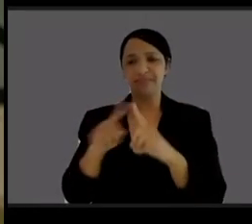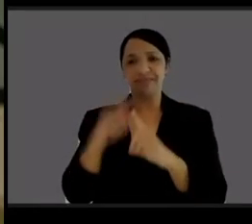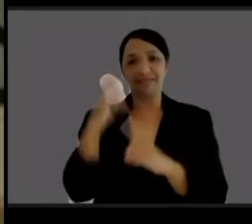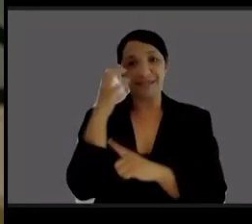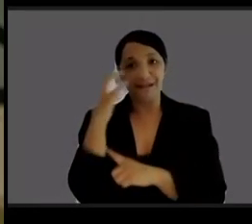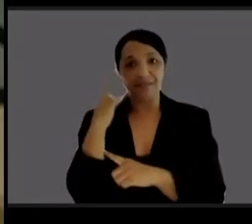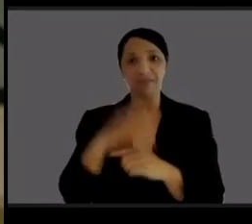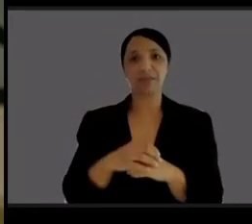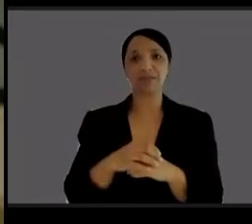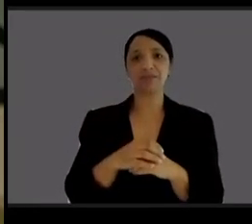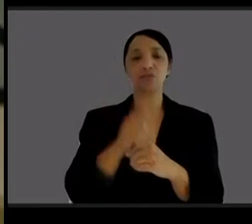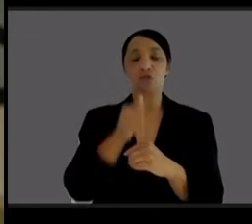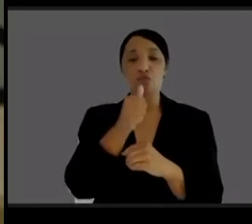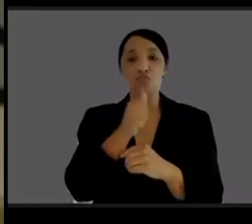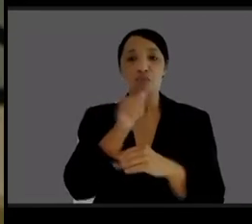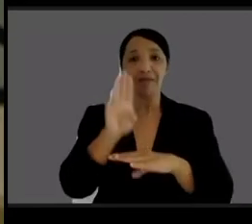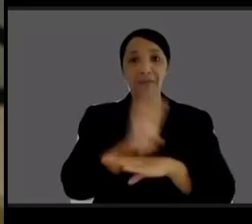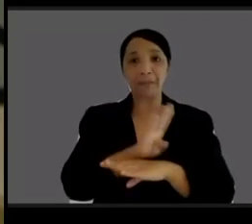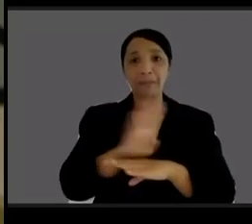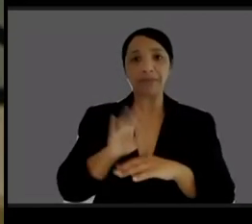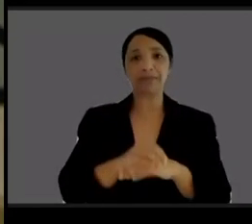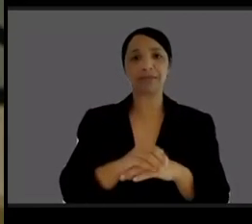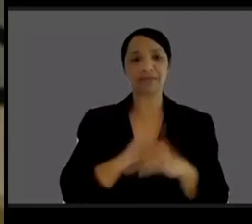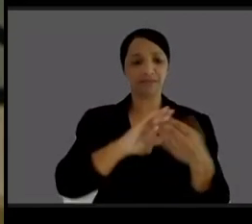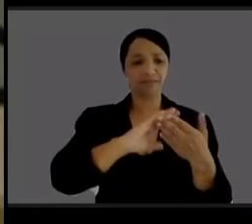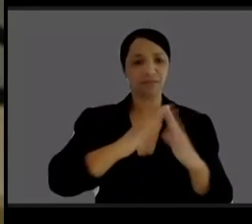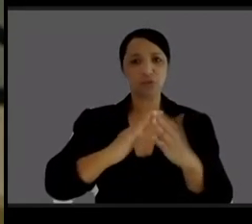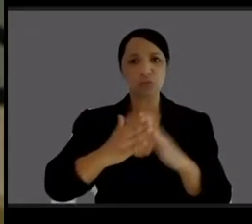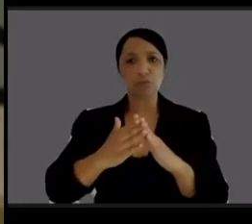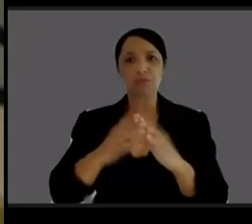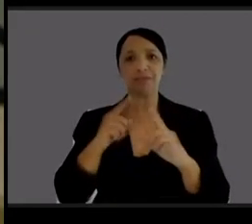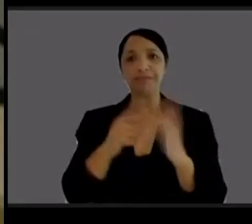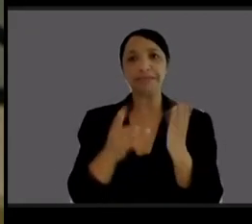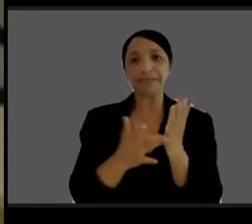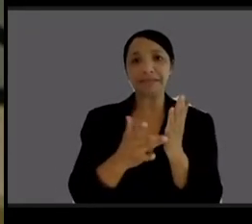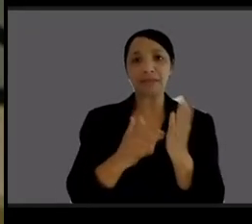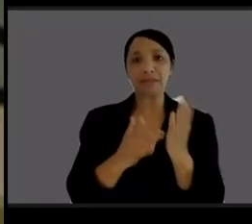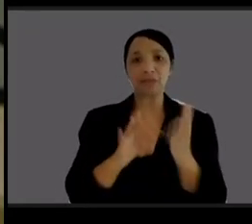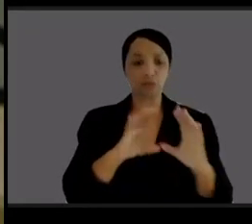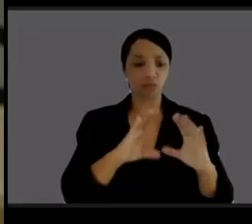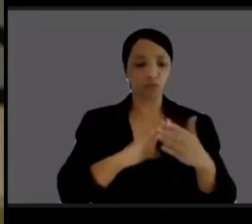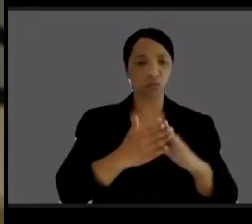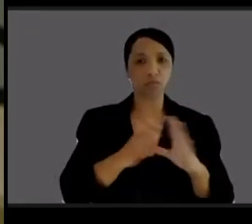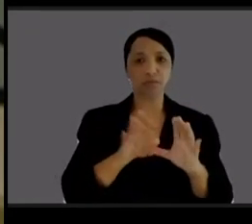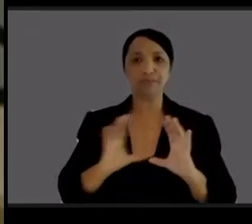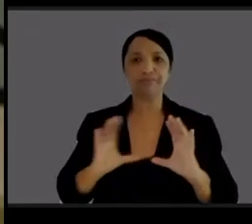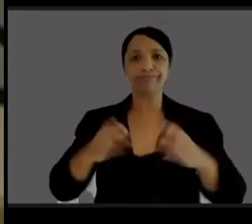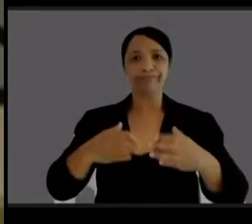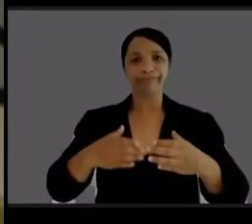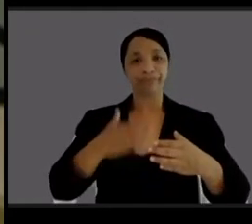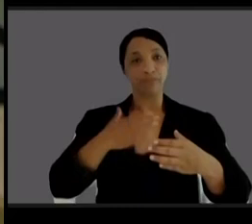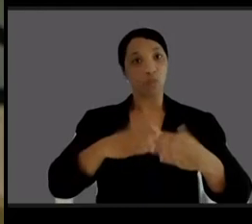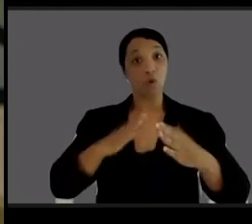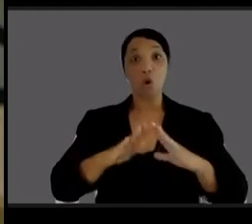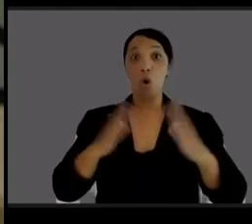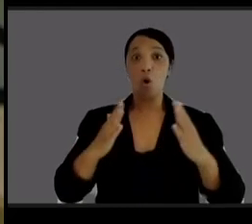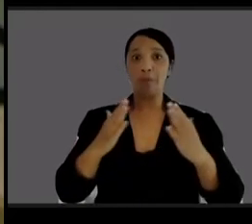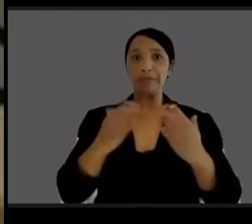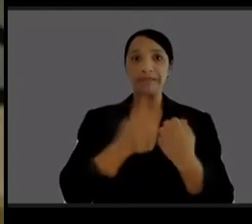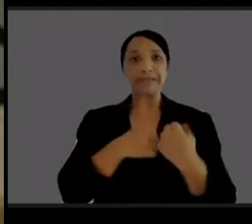Es un foro que conjunta a la sociedad civil y a la comunidad técnica, entre otros, para poder crear